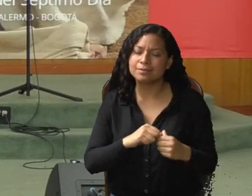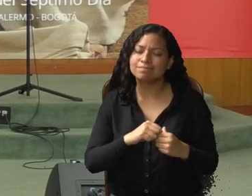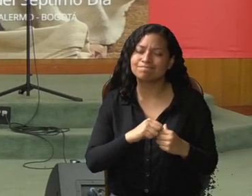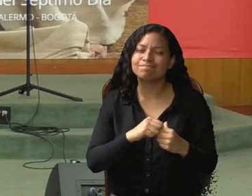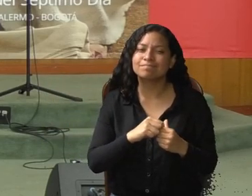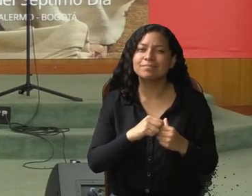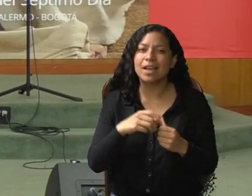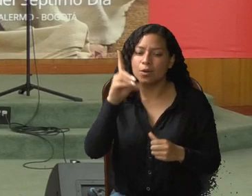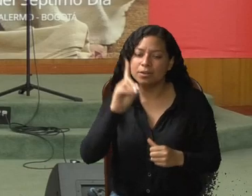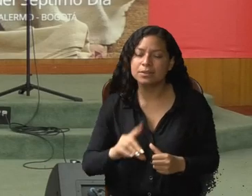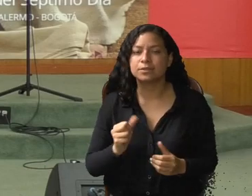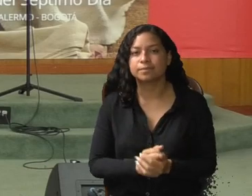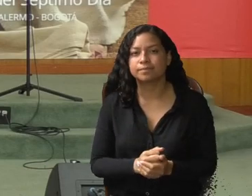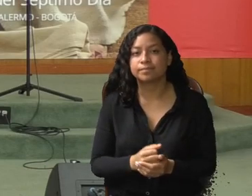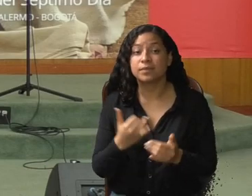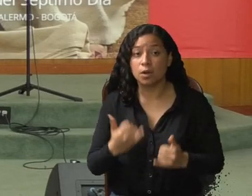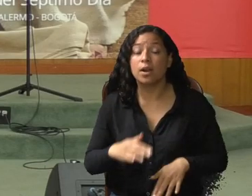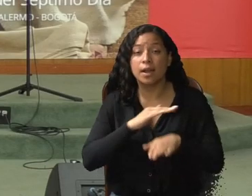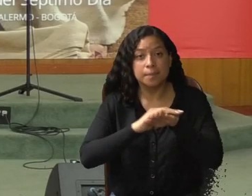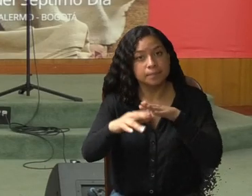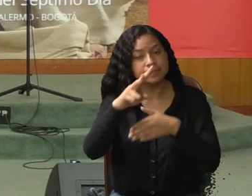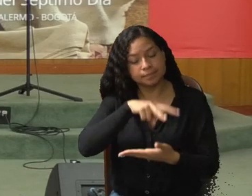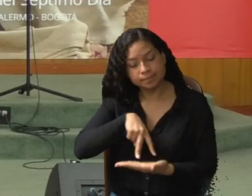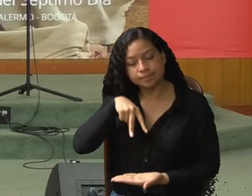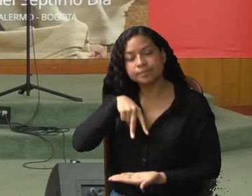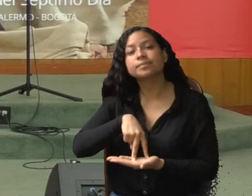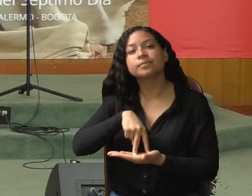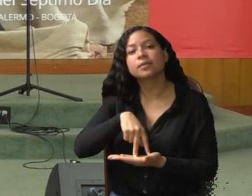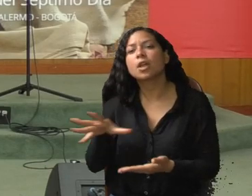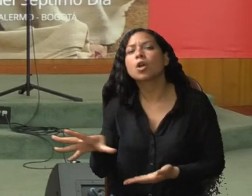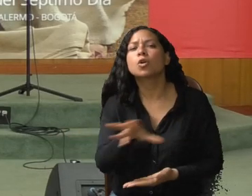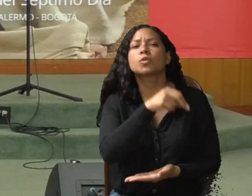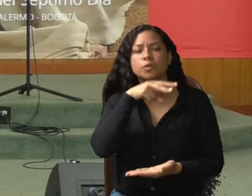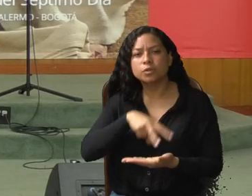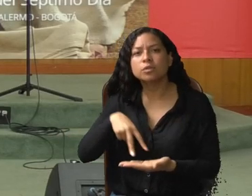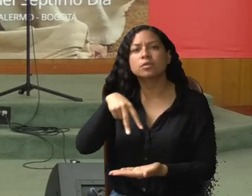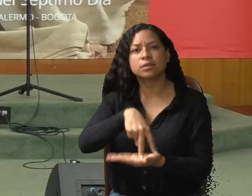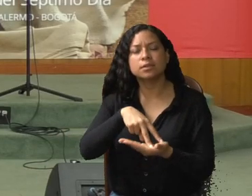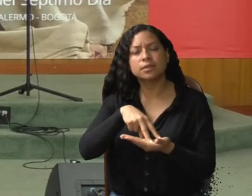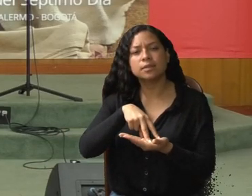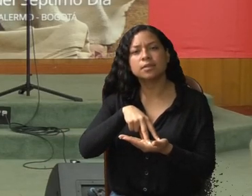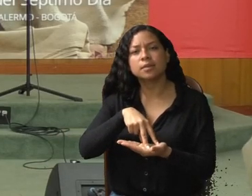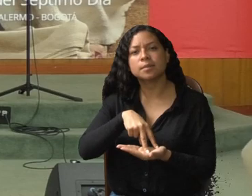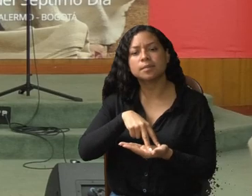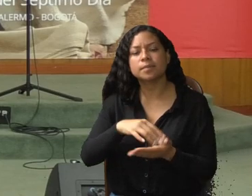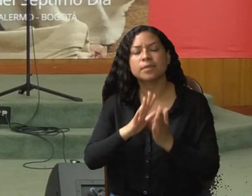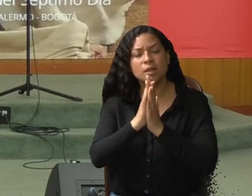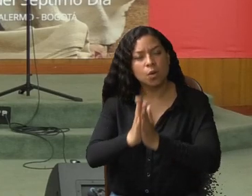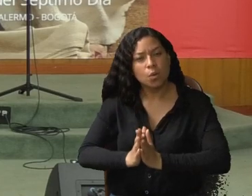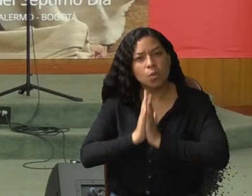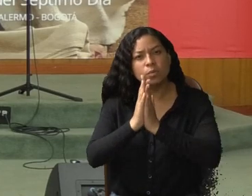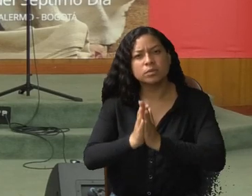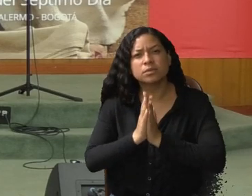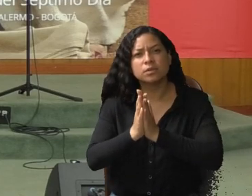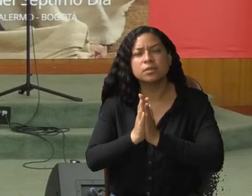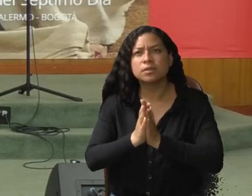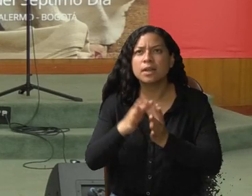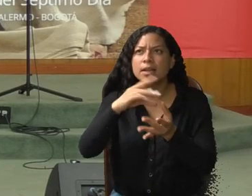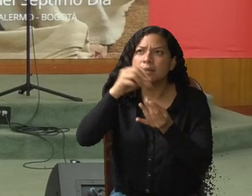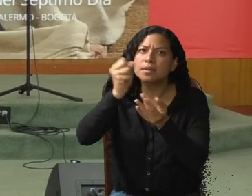pie y vamos a hacer una oración. Una oración pidiéndole a Dios que derrame su Espíritu Santo en nuestra